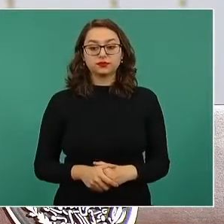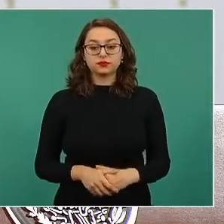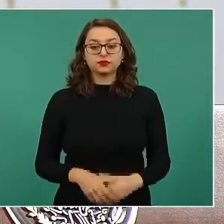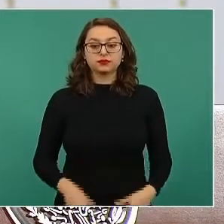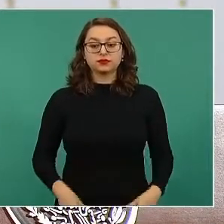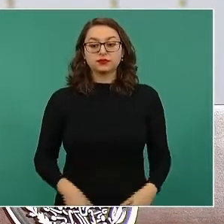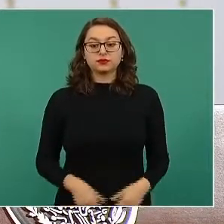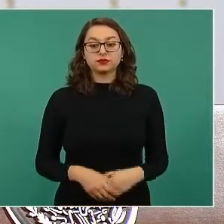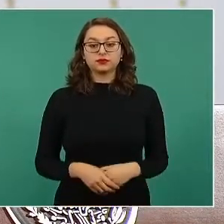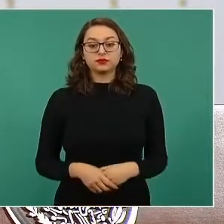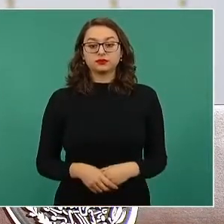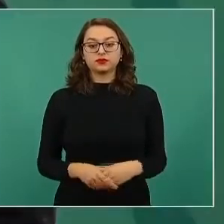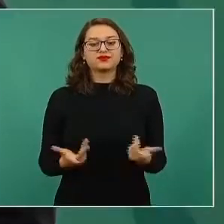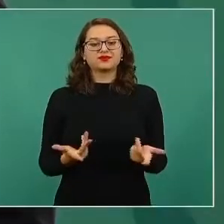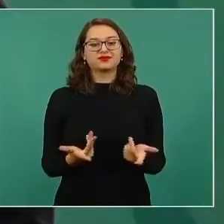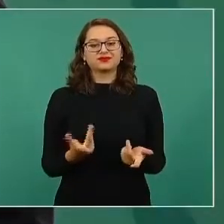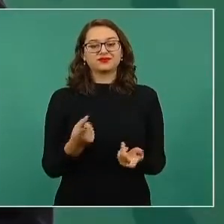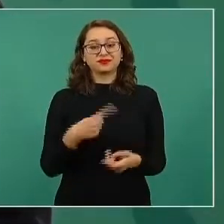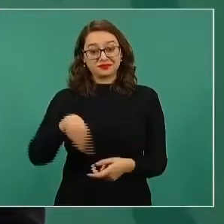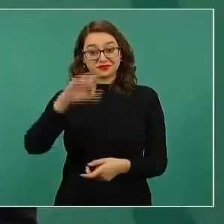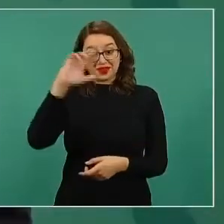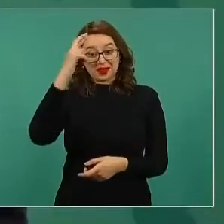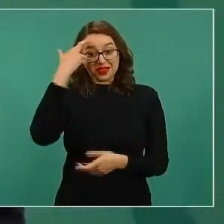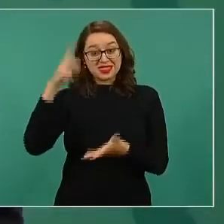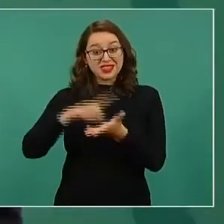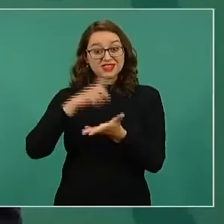¿Cómo le llamaban al diccionario antes?